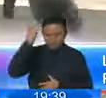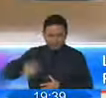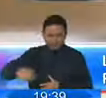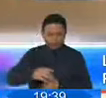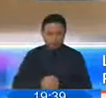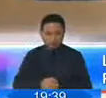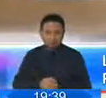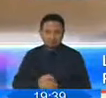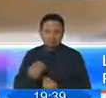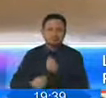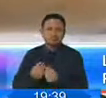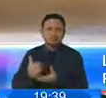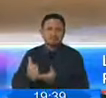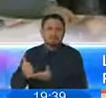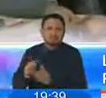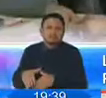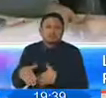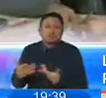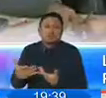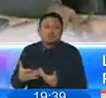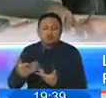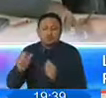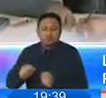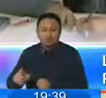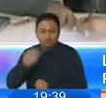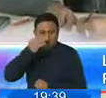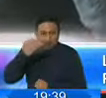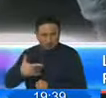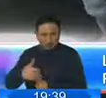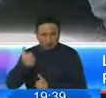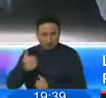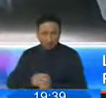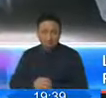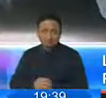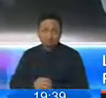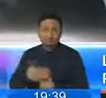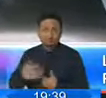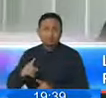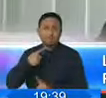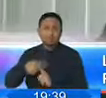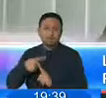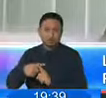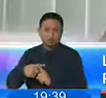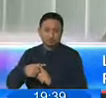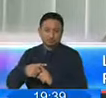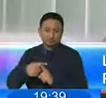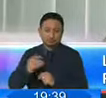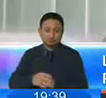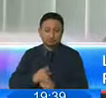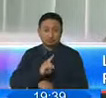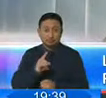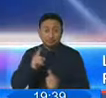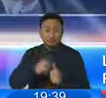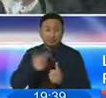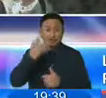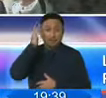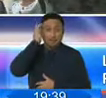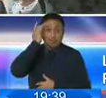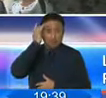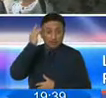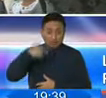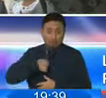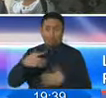comportamientos, solo hay una manera de ayudar a que salgan bien de sus exámenes, siendo positivos. de que no hay que preocuparse ni